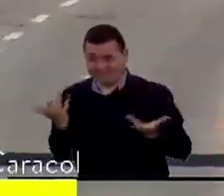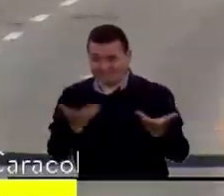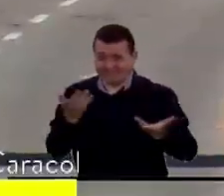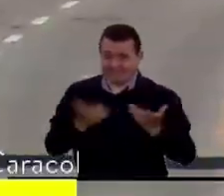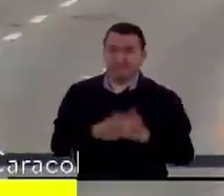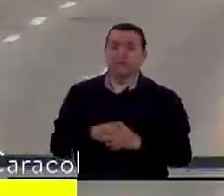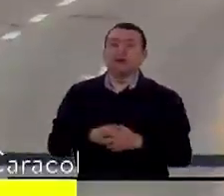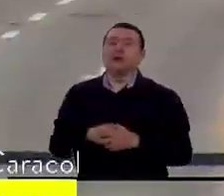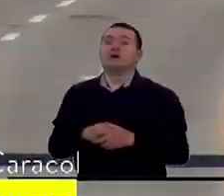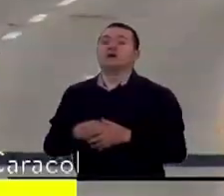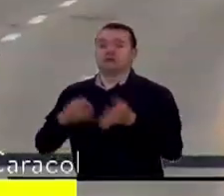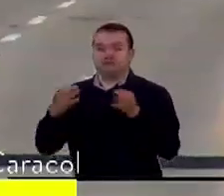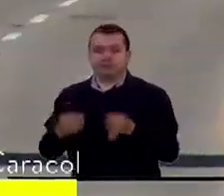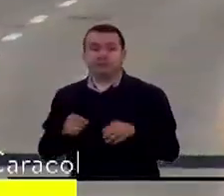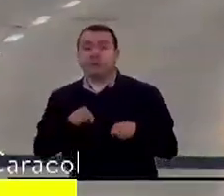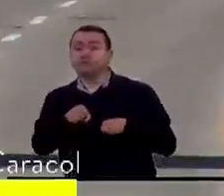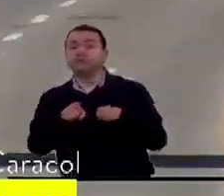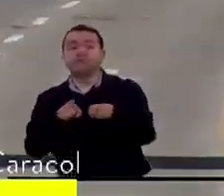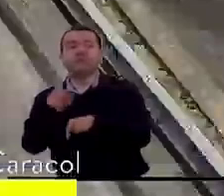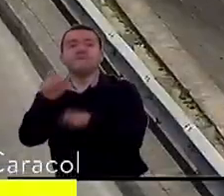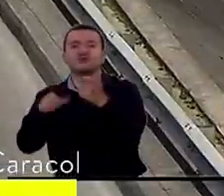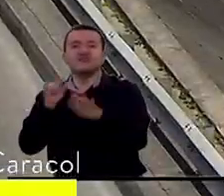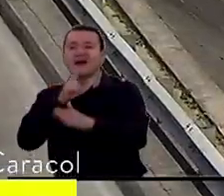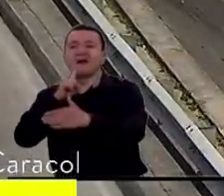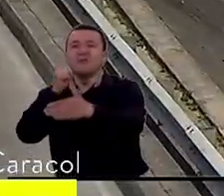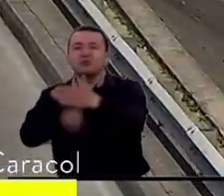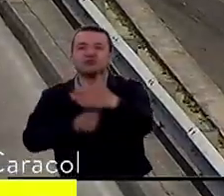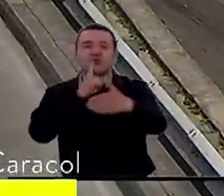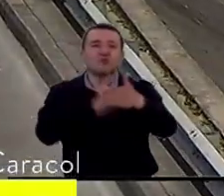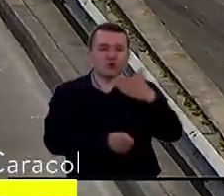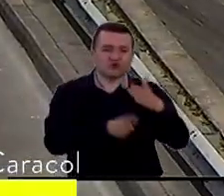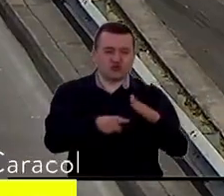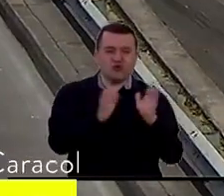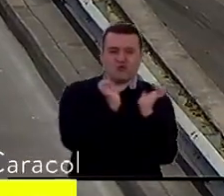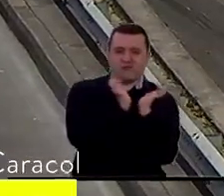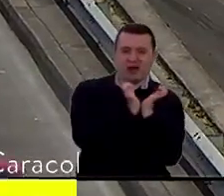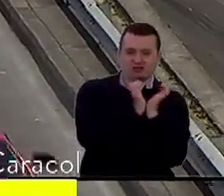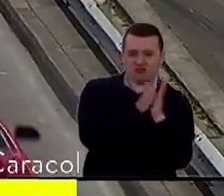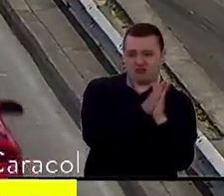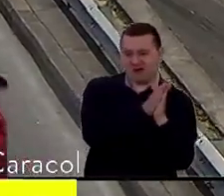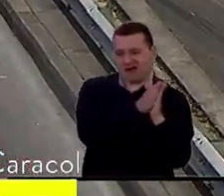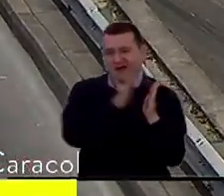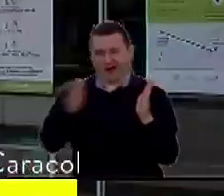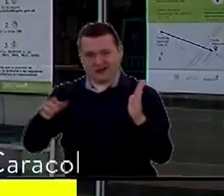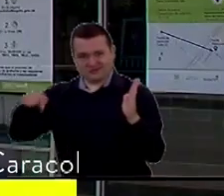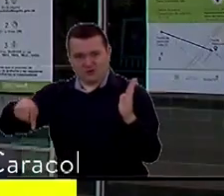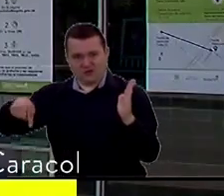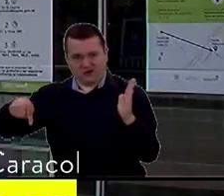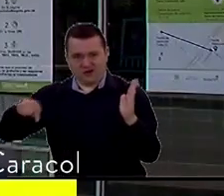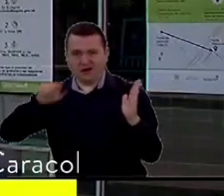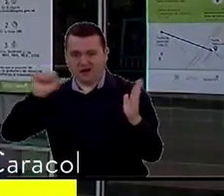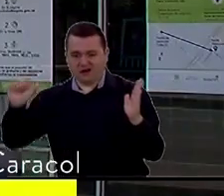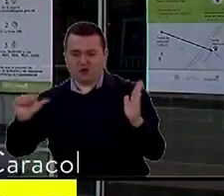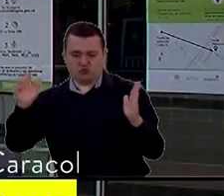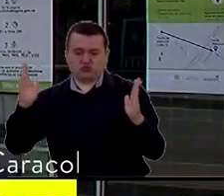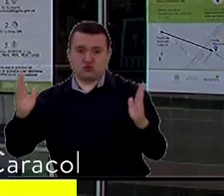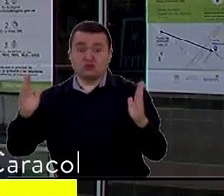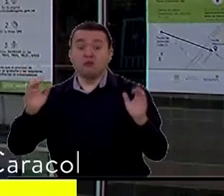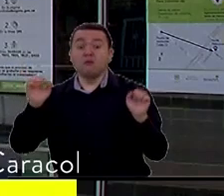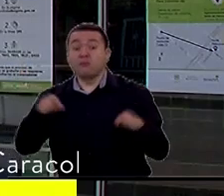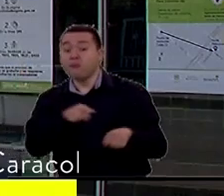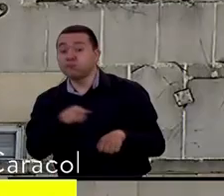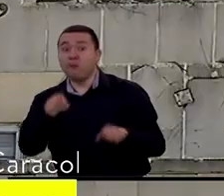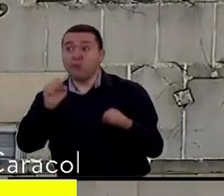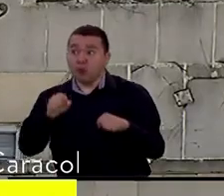mayores facilidades a quienes se les ha impuesto un comparendo entre el mes de mayo del presente año a la fecha para que puedan realizar los cursos pedagógicos